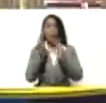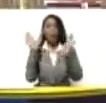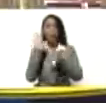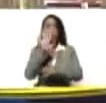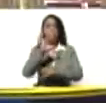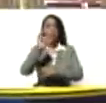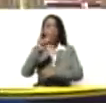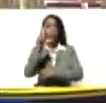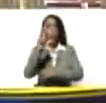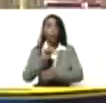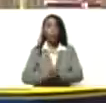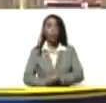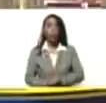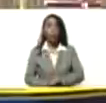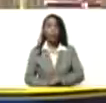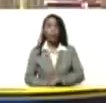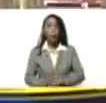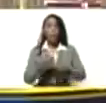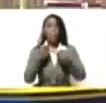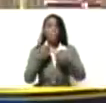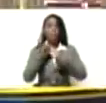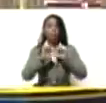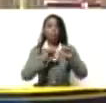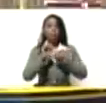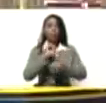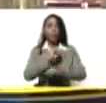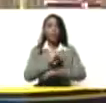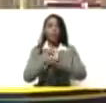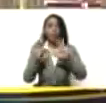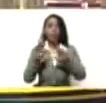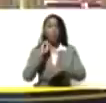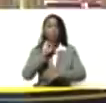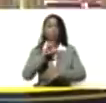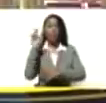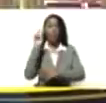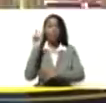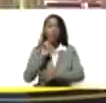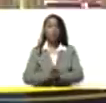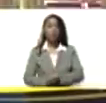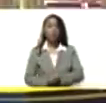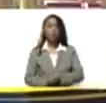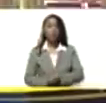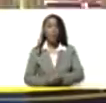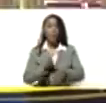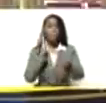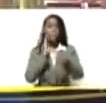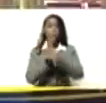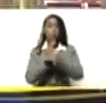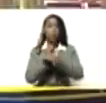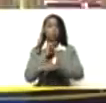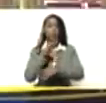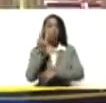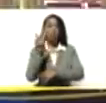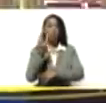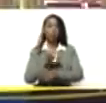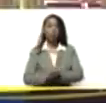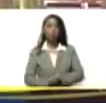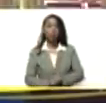julio para el siglo 19 y para la historia de venezuela corto la historia en 2